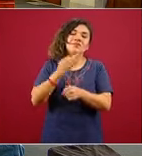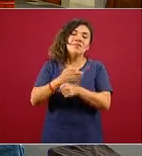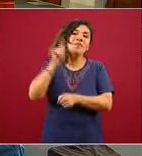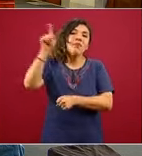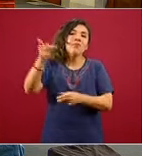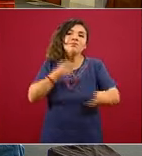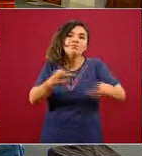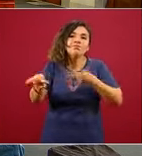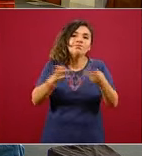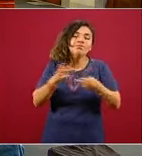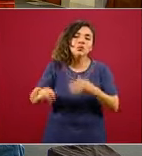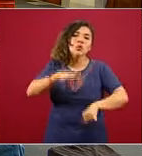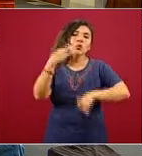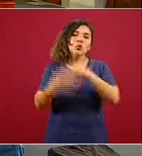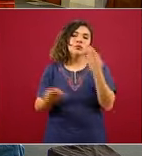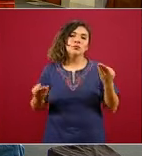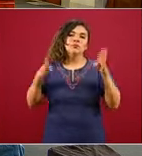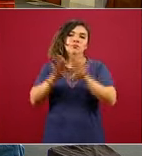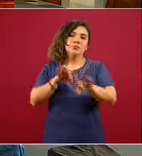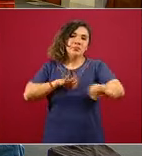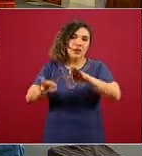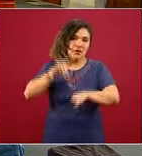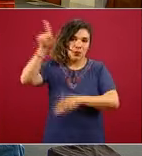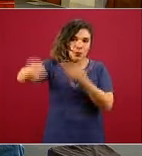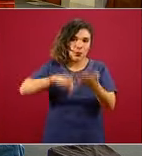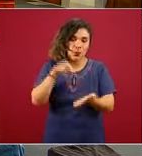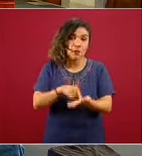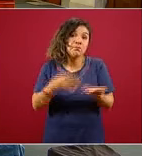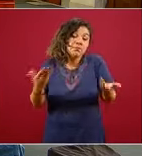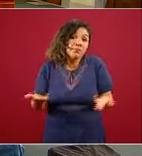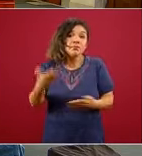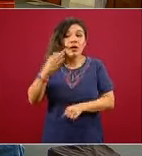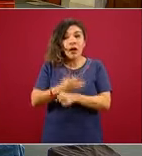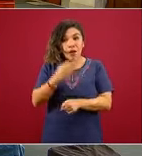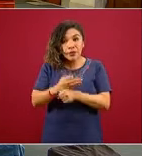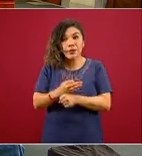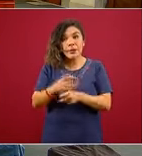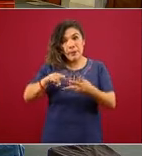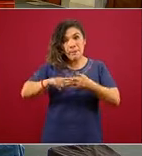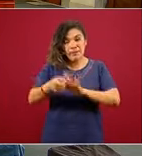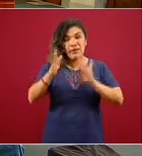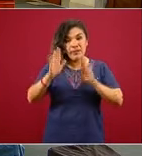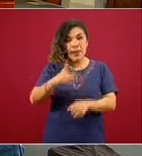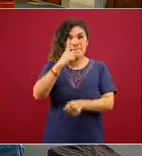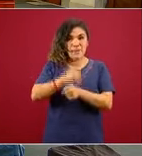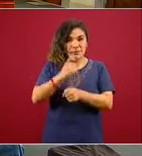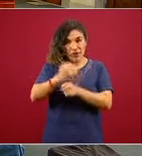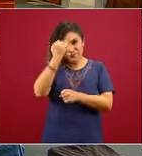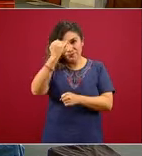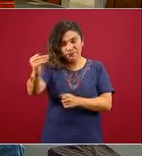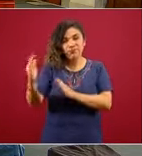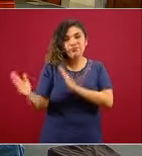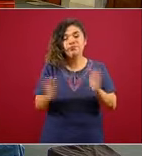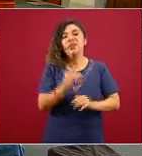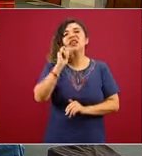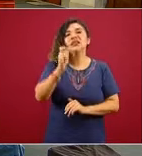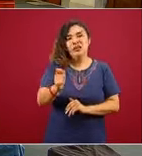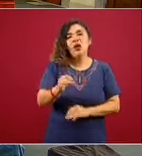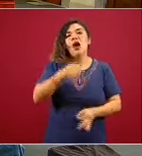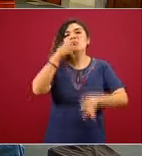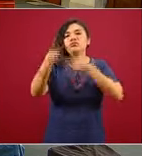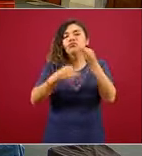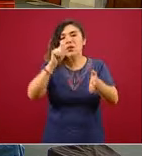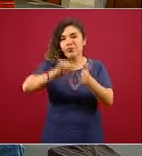momentos cerrando el día de actividades. Entonces, bueno, vamos a pasar a la primera parte, que es precisamente el